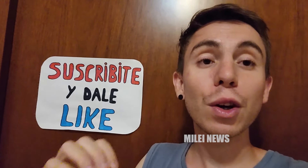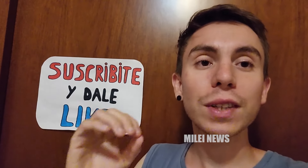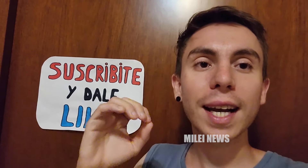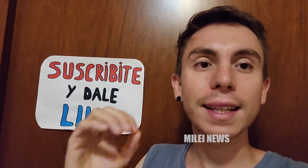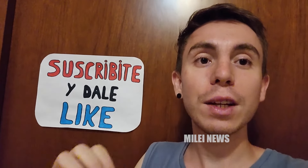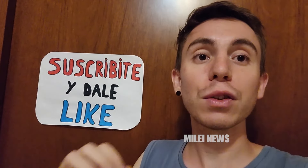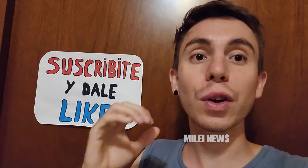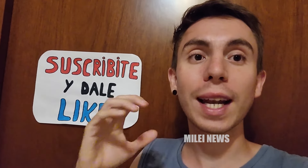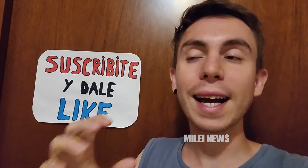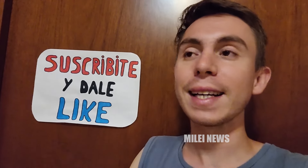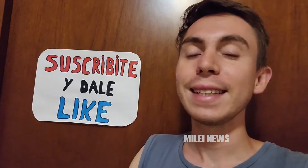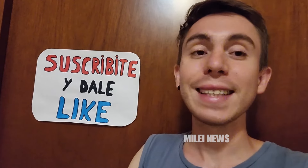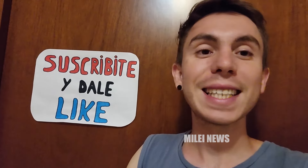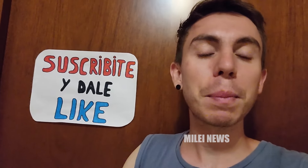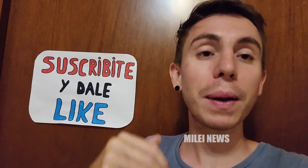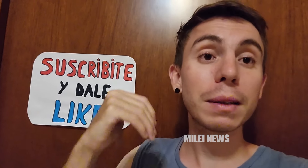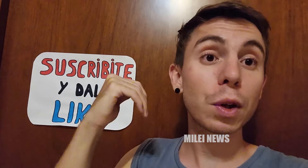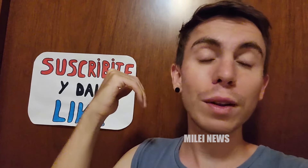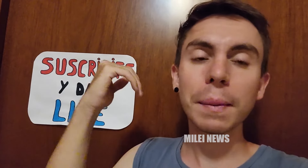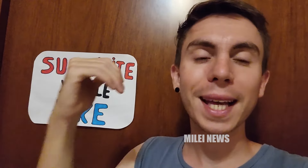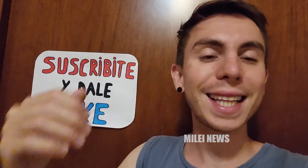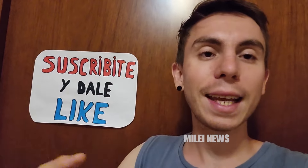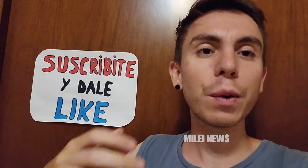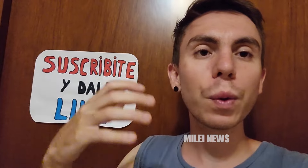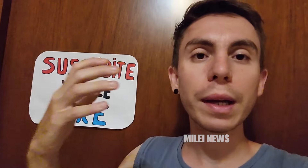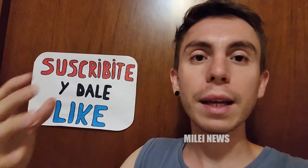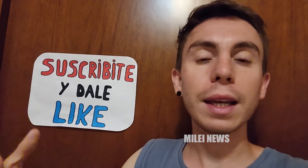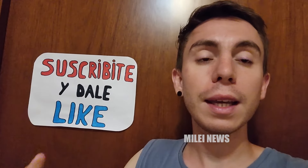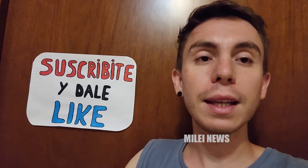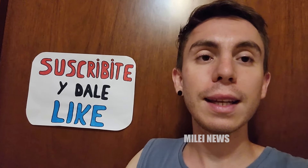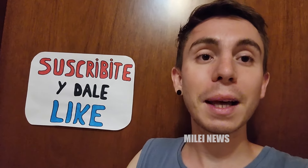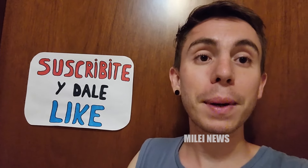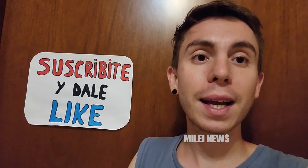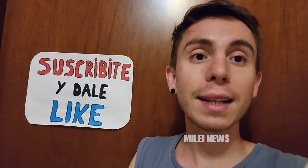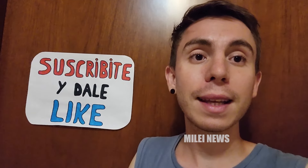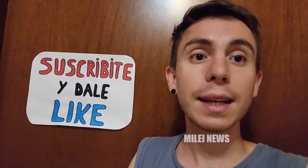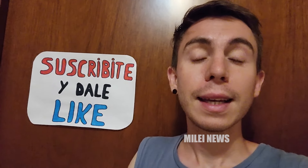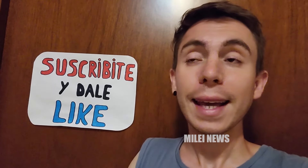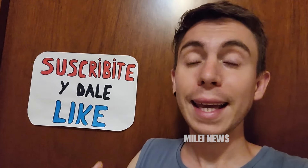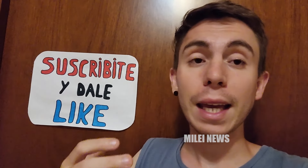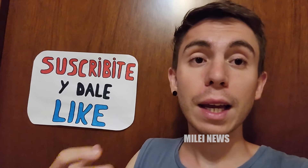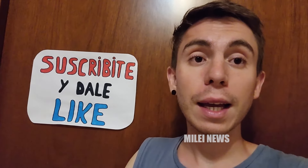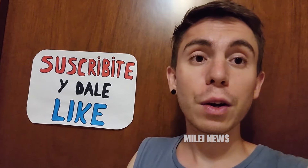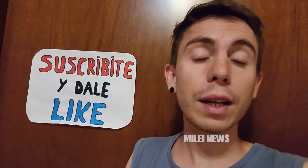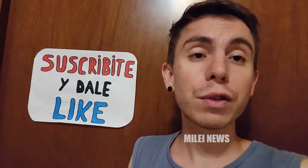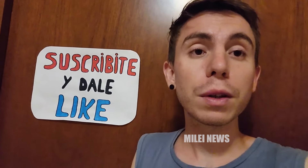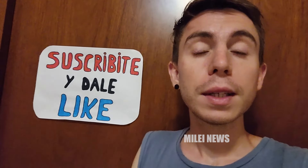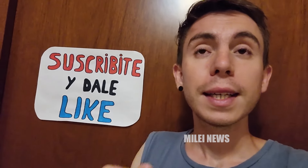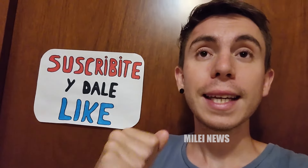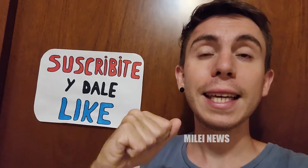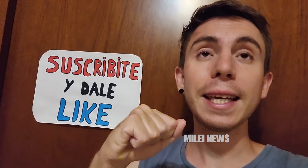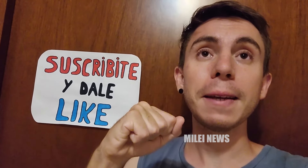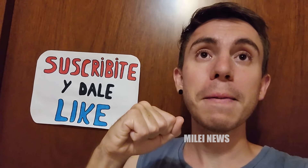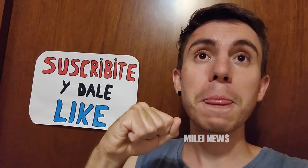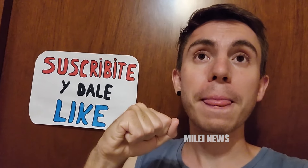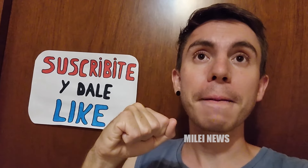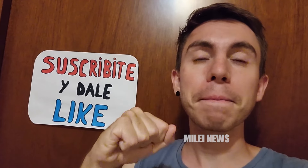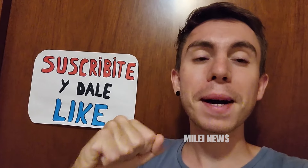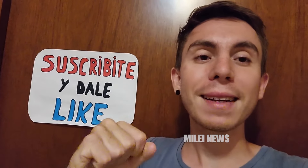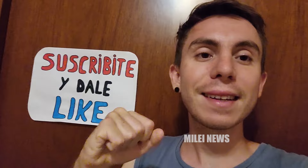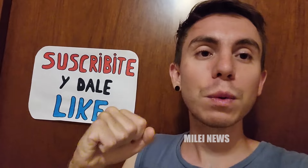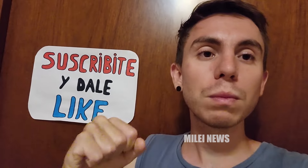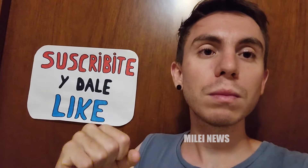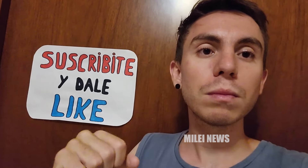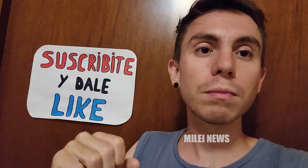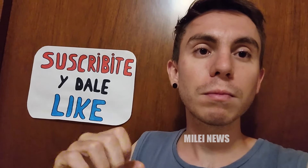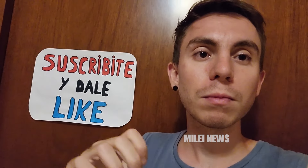vida de todos los argentinos Ojalá si se aprueba todo el tema del dnu y y le dan para adelante eh con eso y va